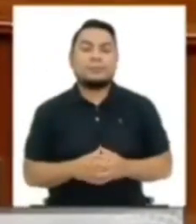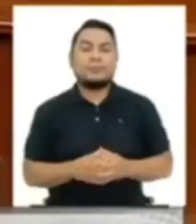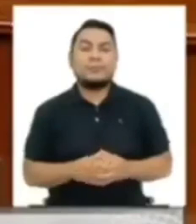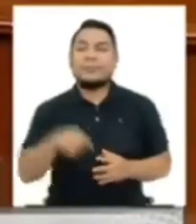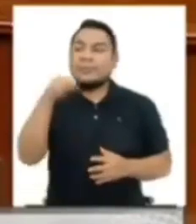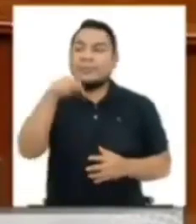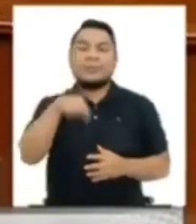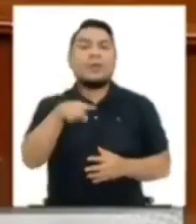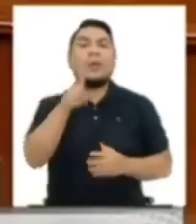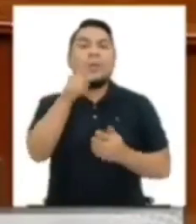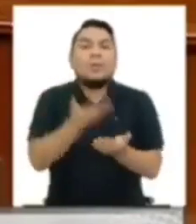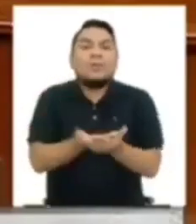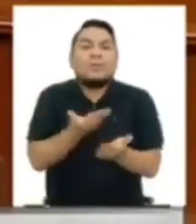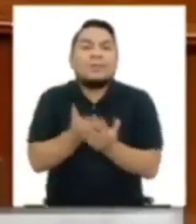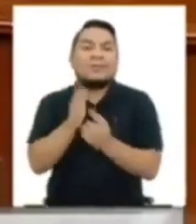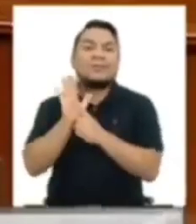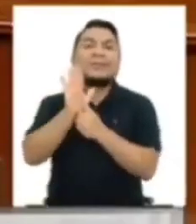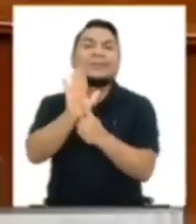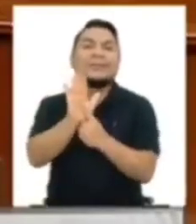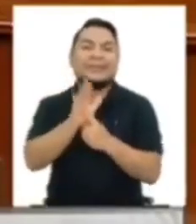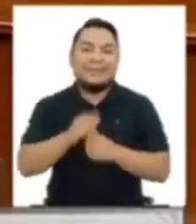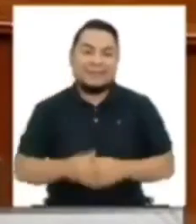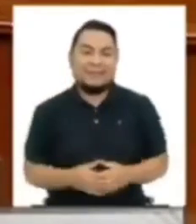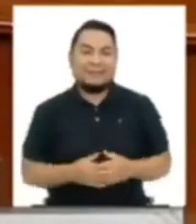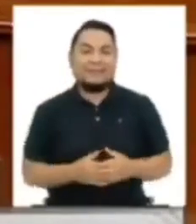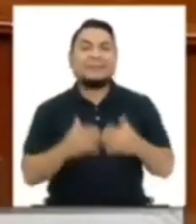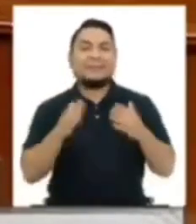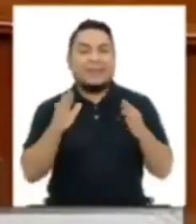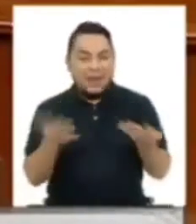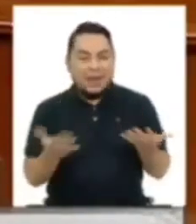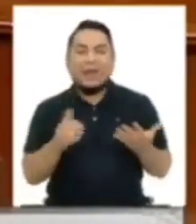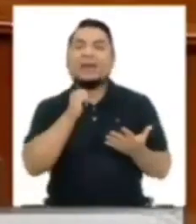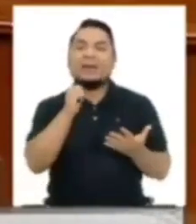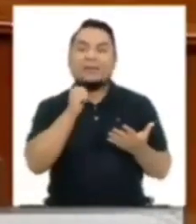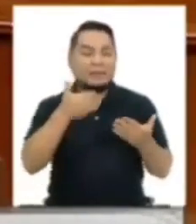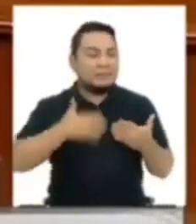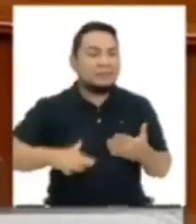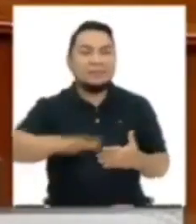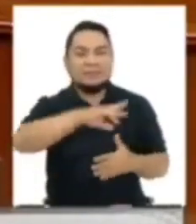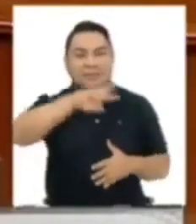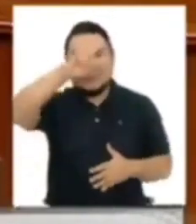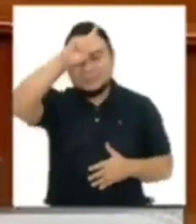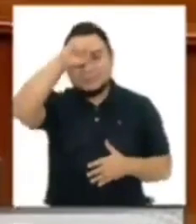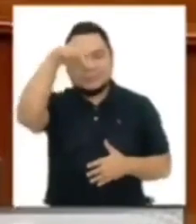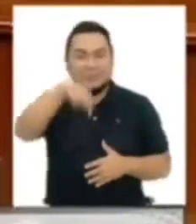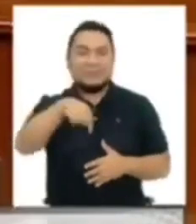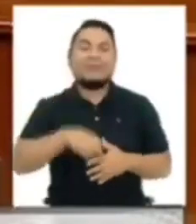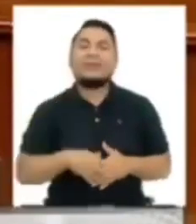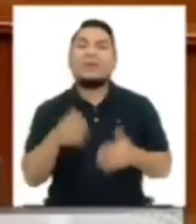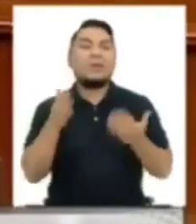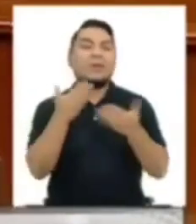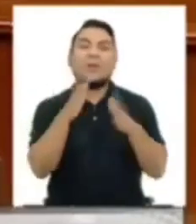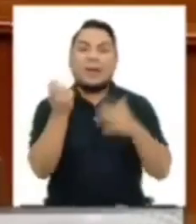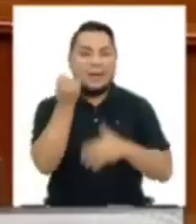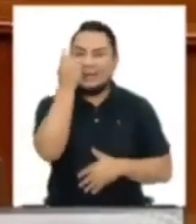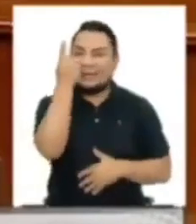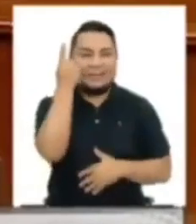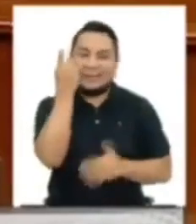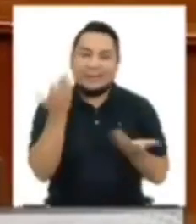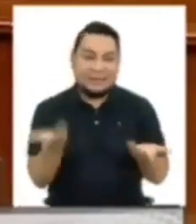esto es una muestra de que aún todavía nuestro país no ha